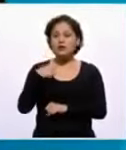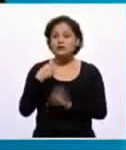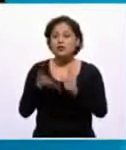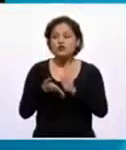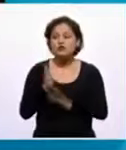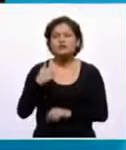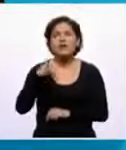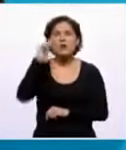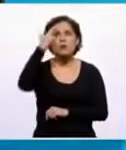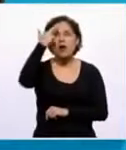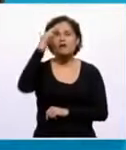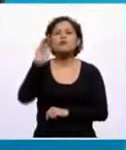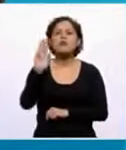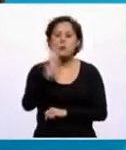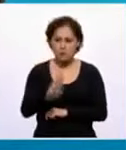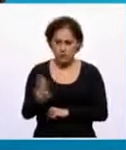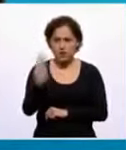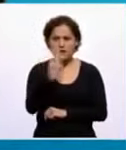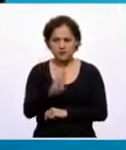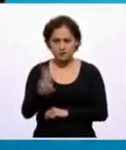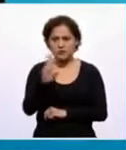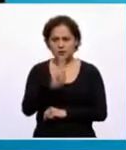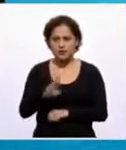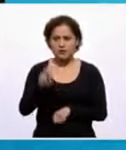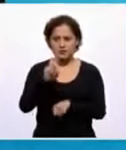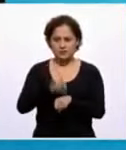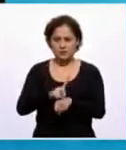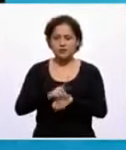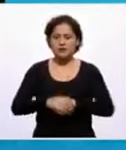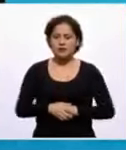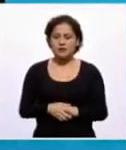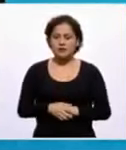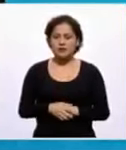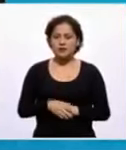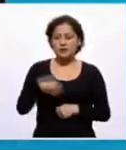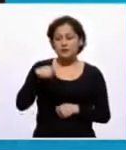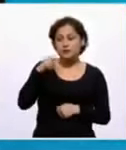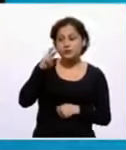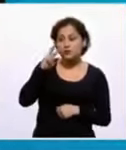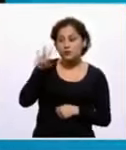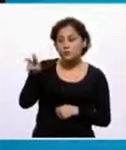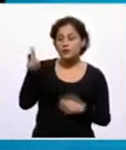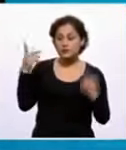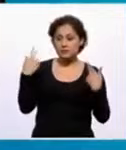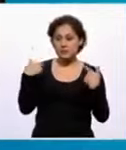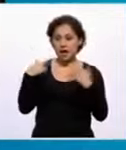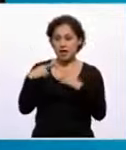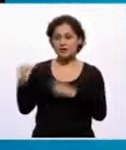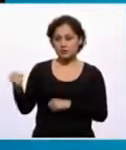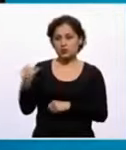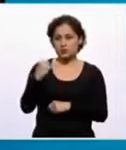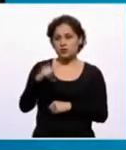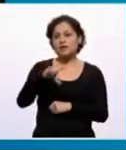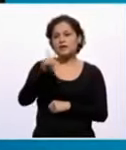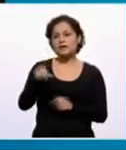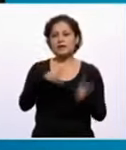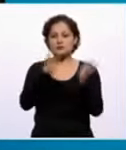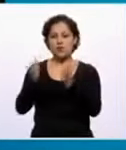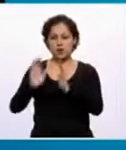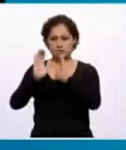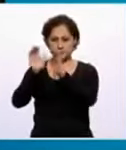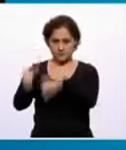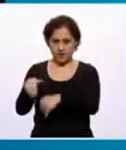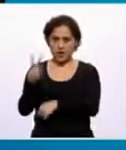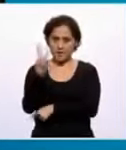miércoles. Uh-huh. Y el maestro me dijo que sí, pero que entrar el viernes. Okay. Yo fui